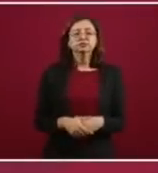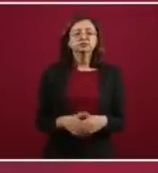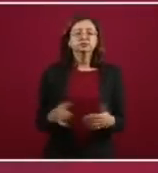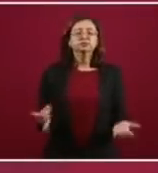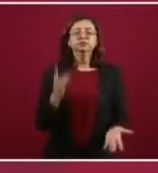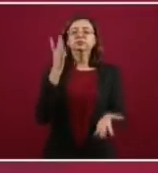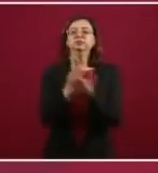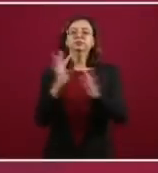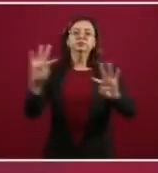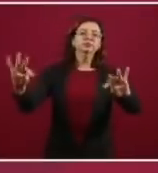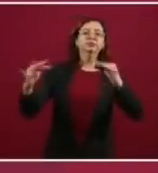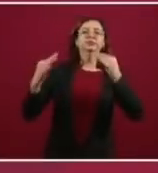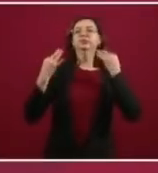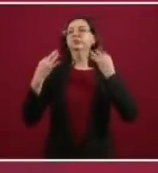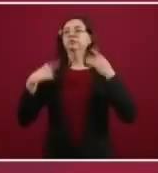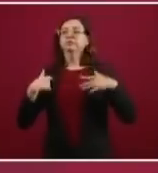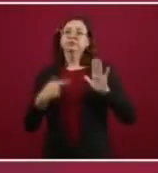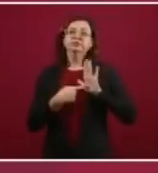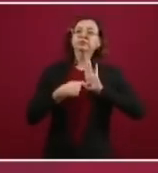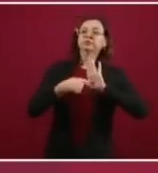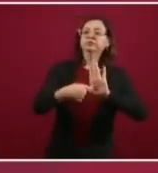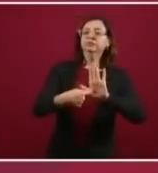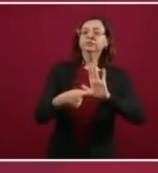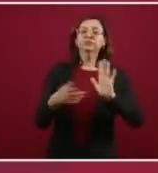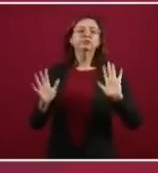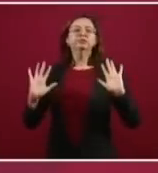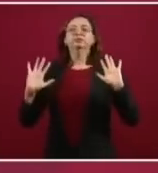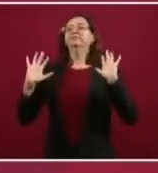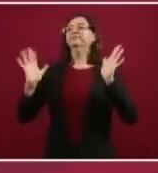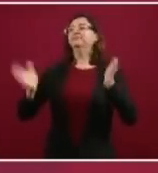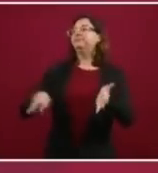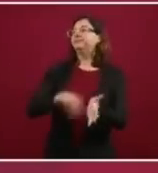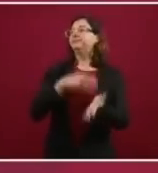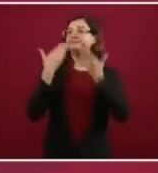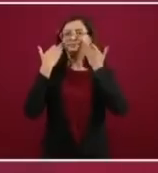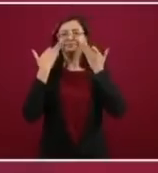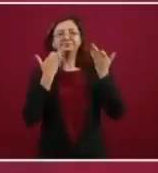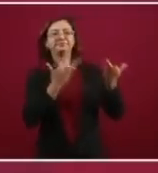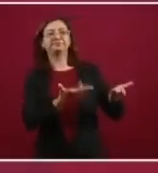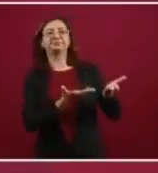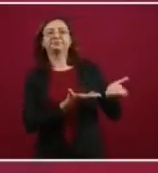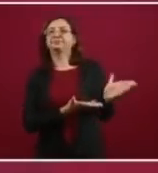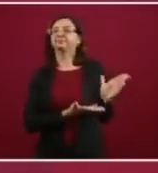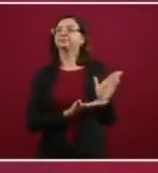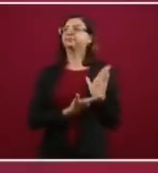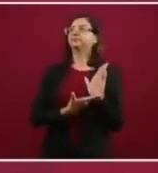escenográfico, la faramalla de que hay para que se